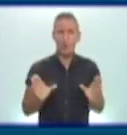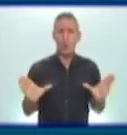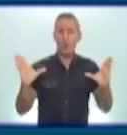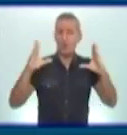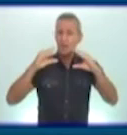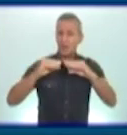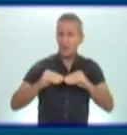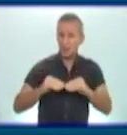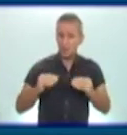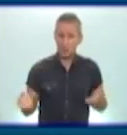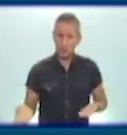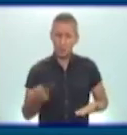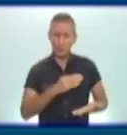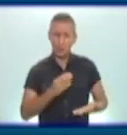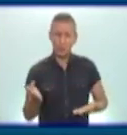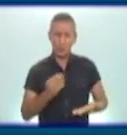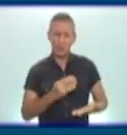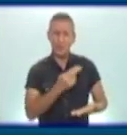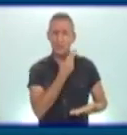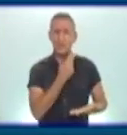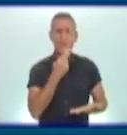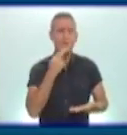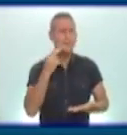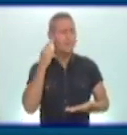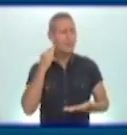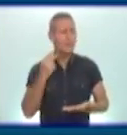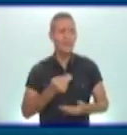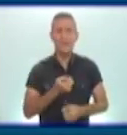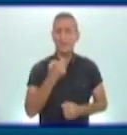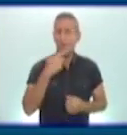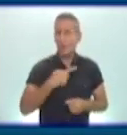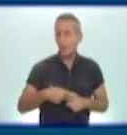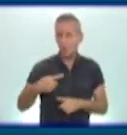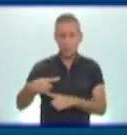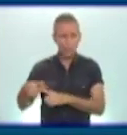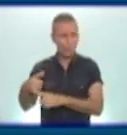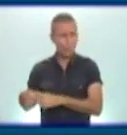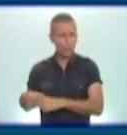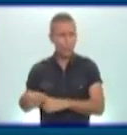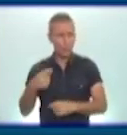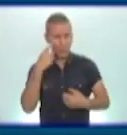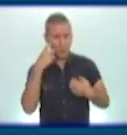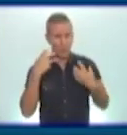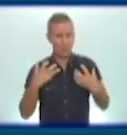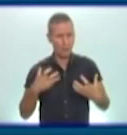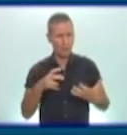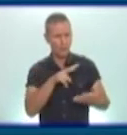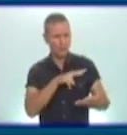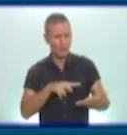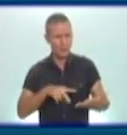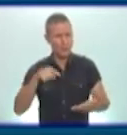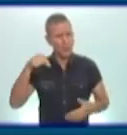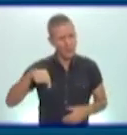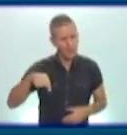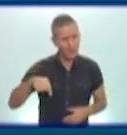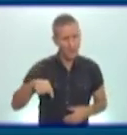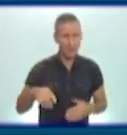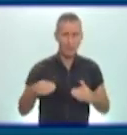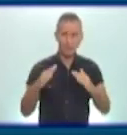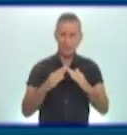martianos, entre otros. Recuerden la importancia de dedicar tiempo a la lectura en estos tiempos en que estamos en